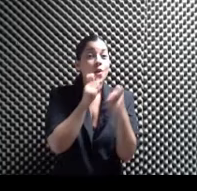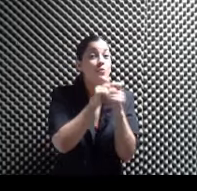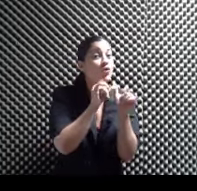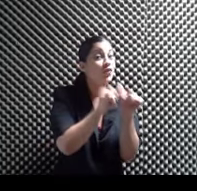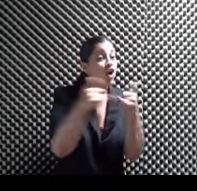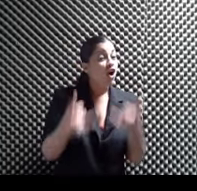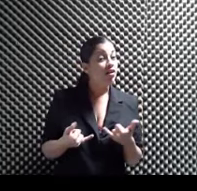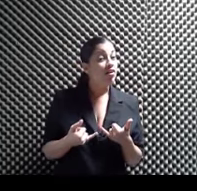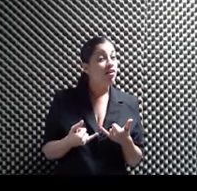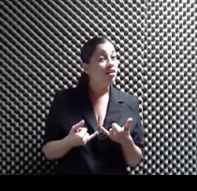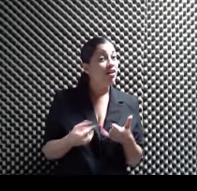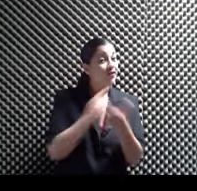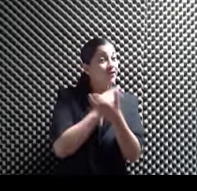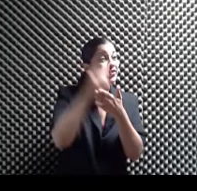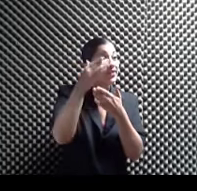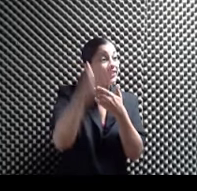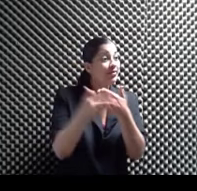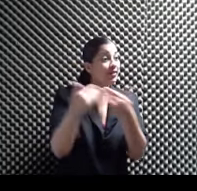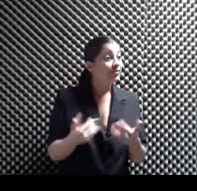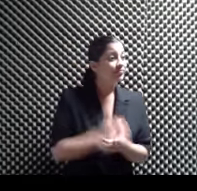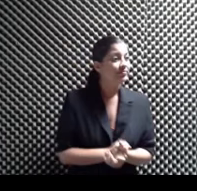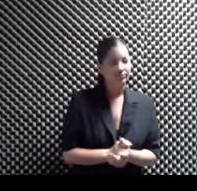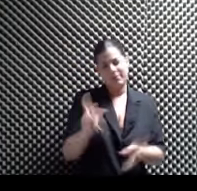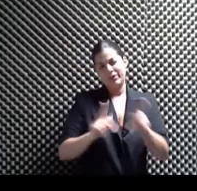La gente después va a tomar su decisión